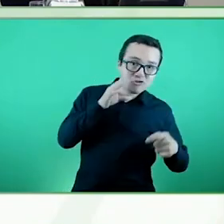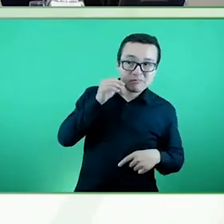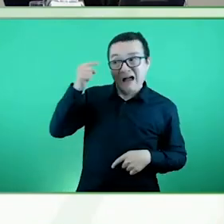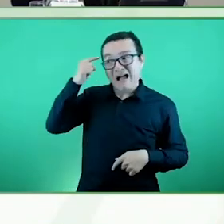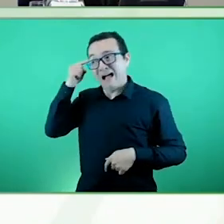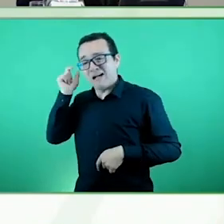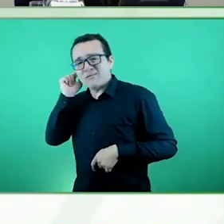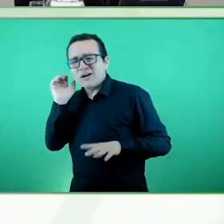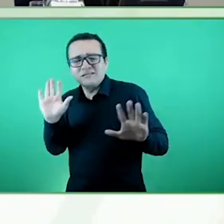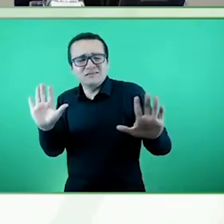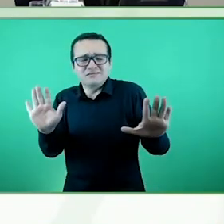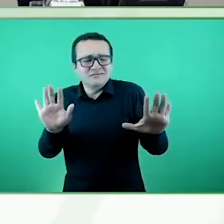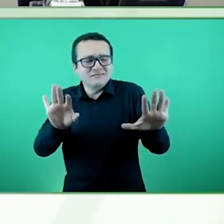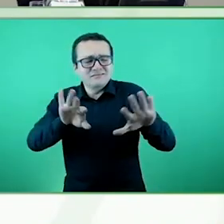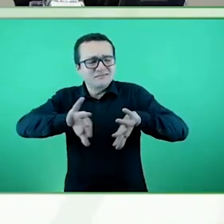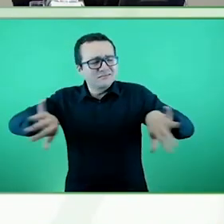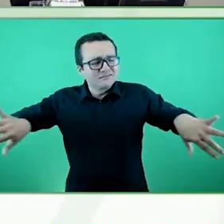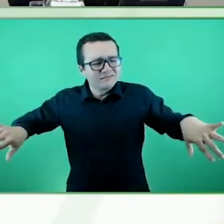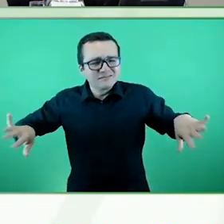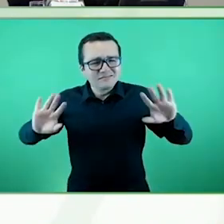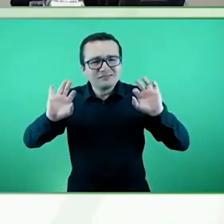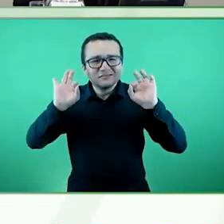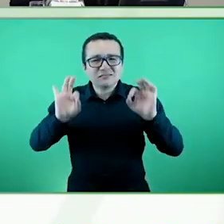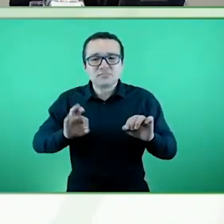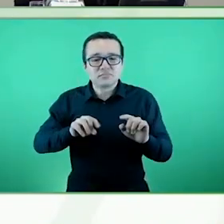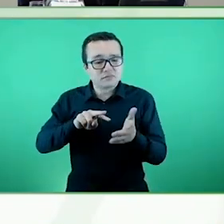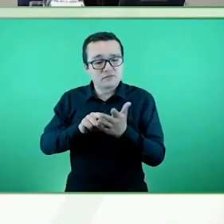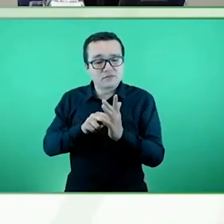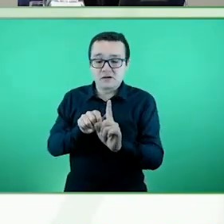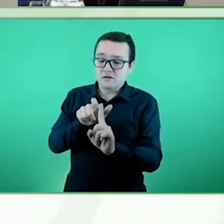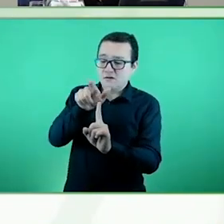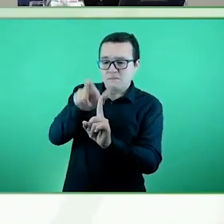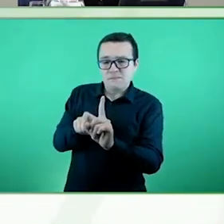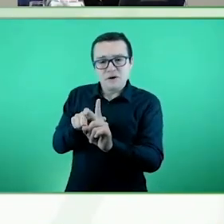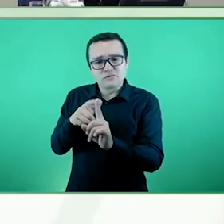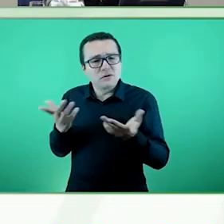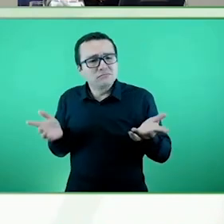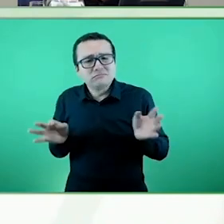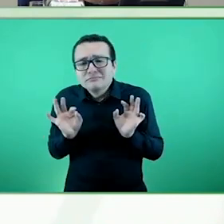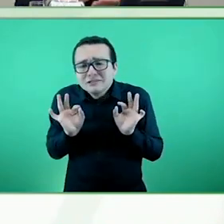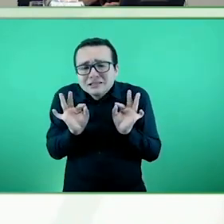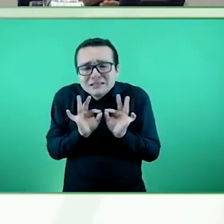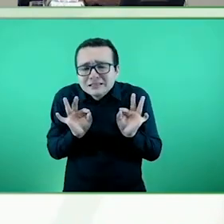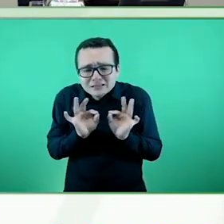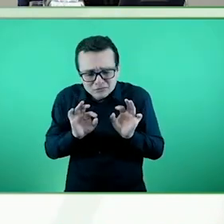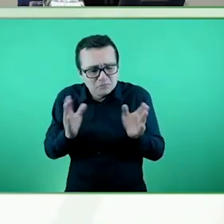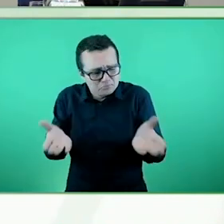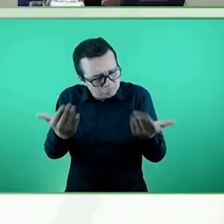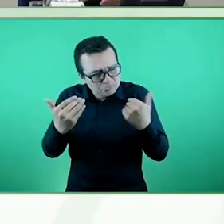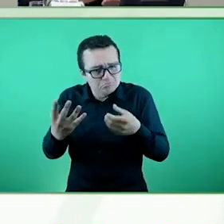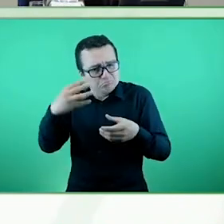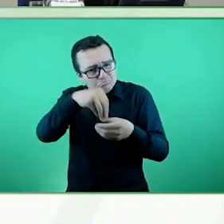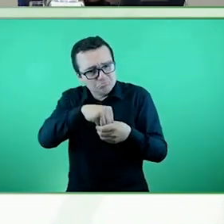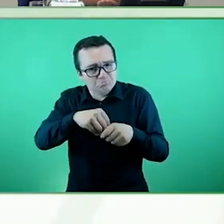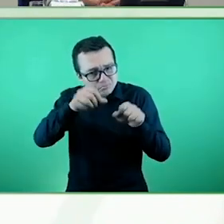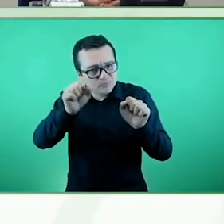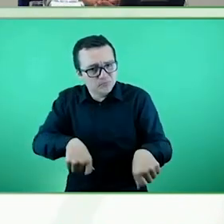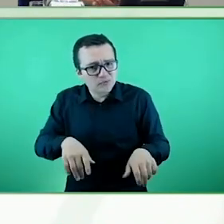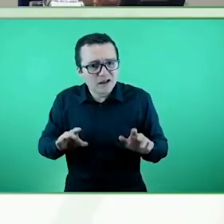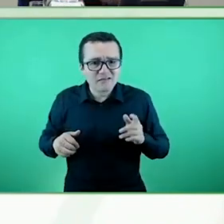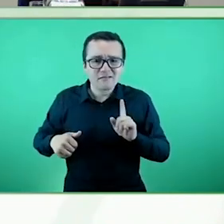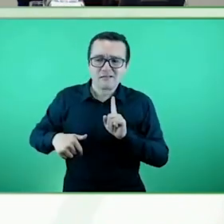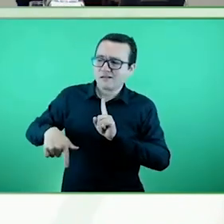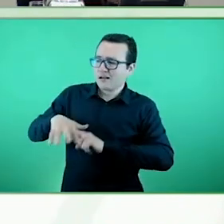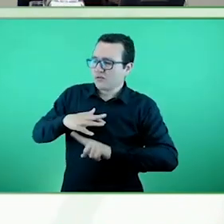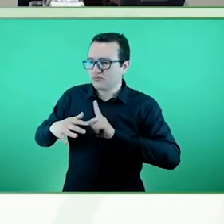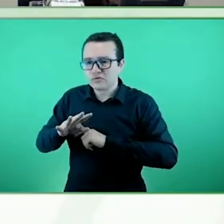como una forma relativamente sencilla de que ella pueda integrarse en un entorno económico y